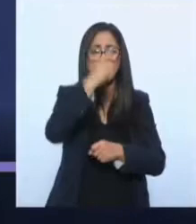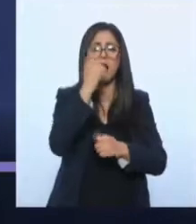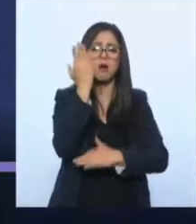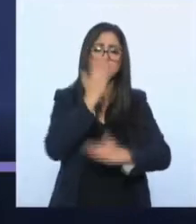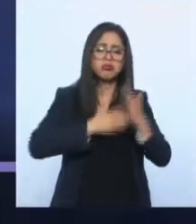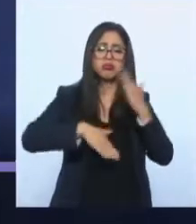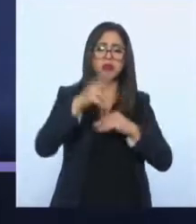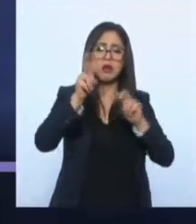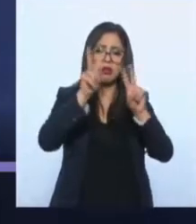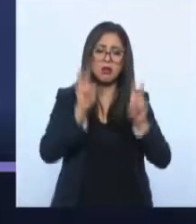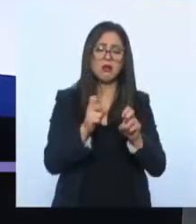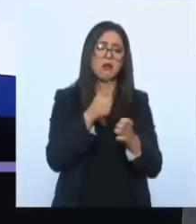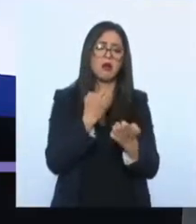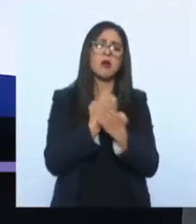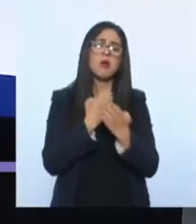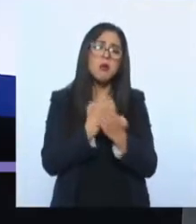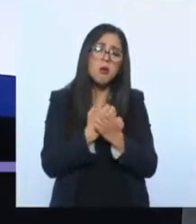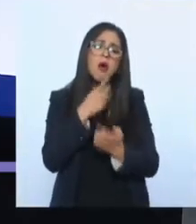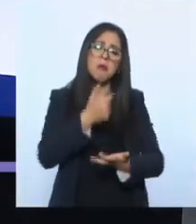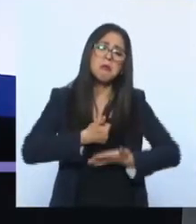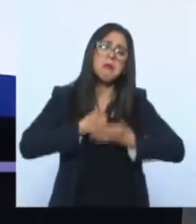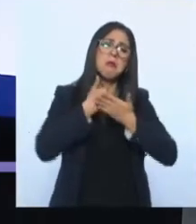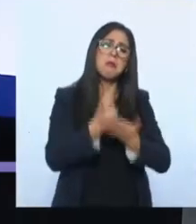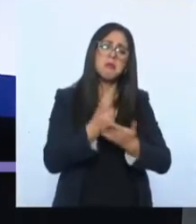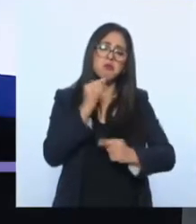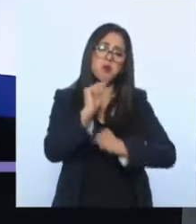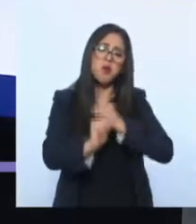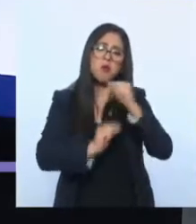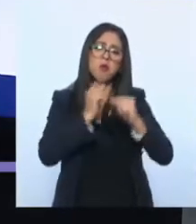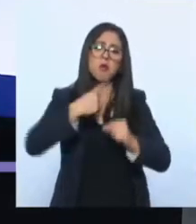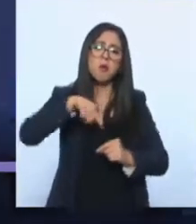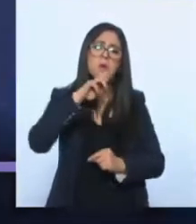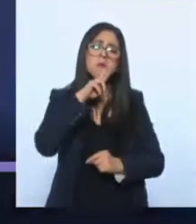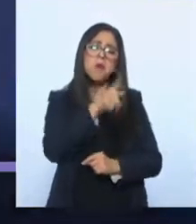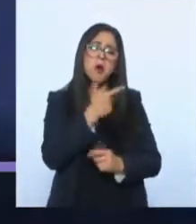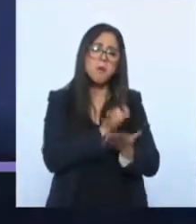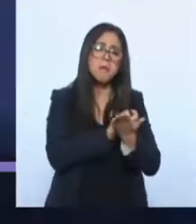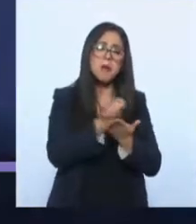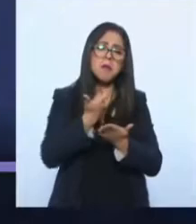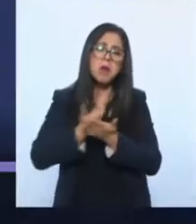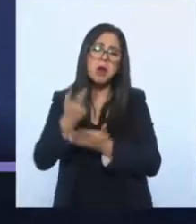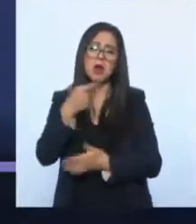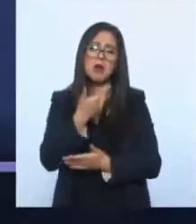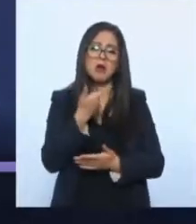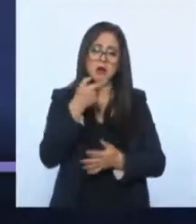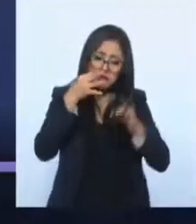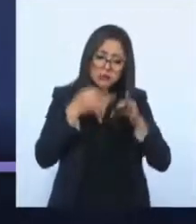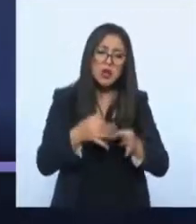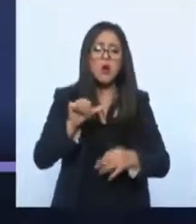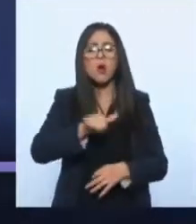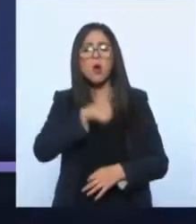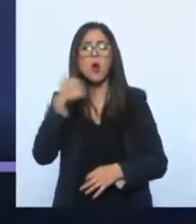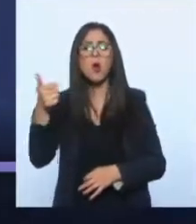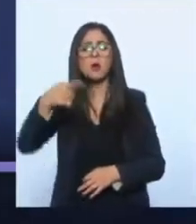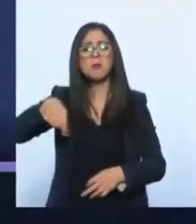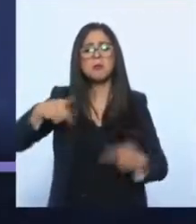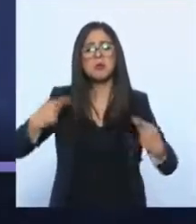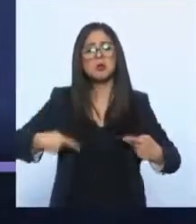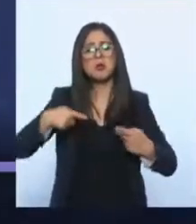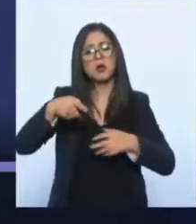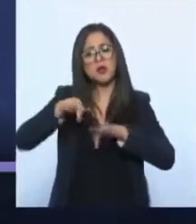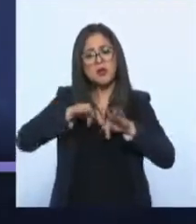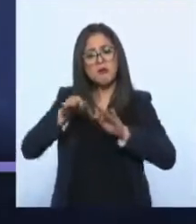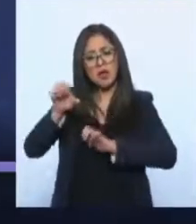crecimiento económico que pueda ayudar y pueda detonar también mejores bases salariales, mejores empleos, y eso nos ayudaría muchísimo también